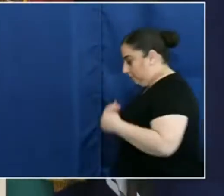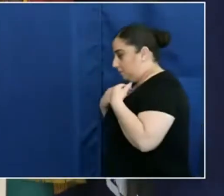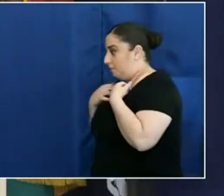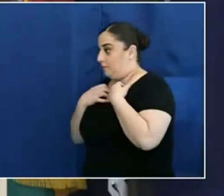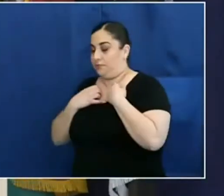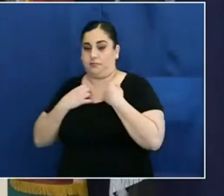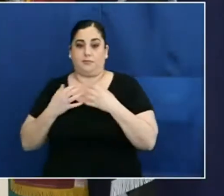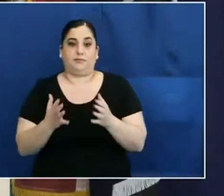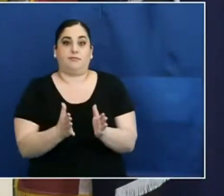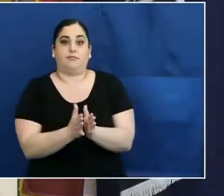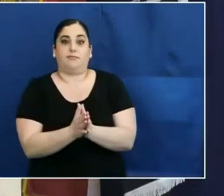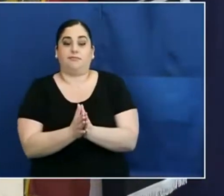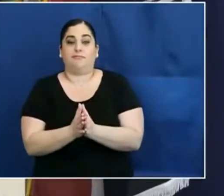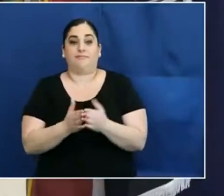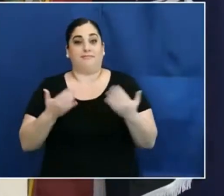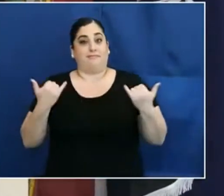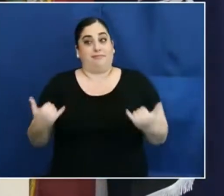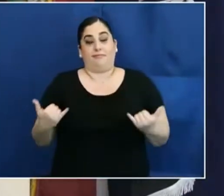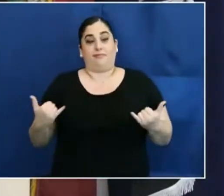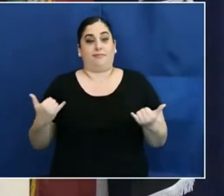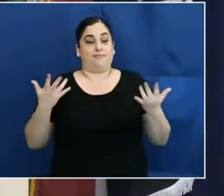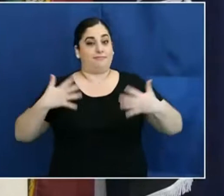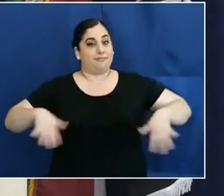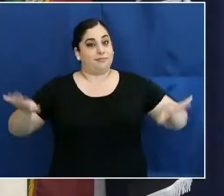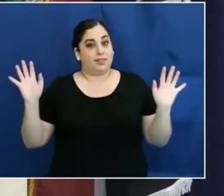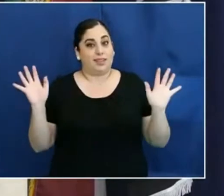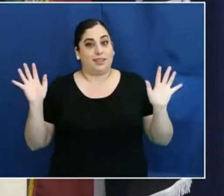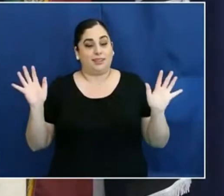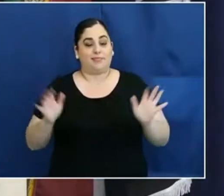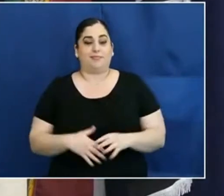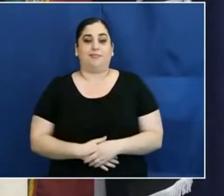That concludes our media briefing for this week. We will, of course,